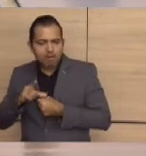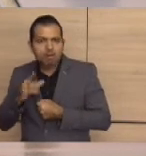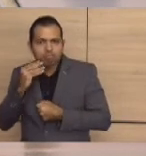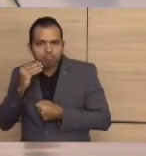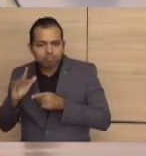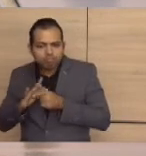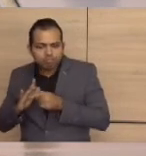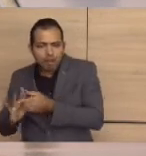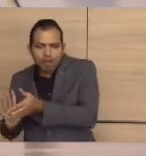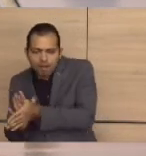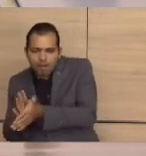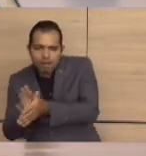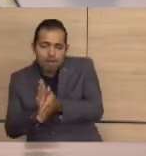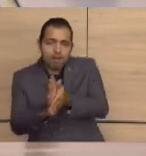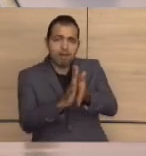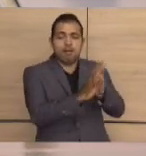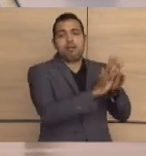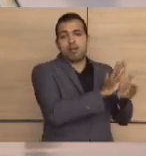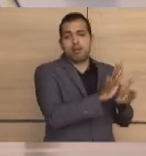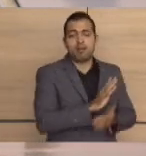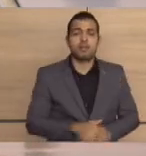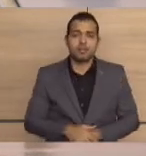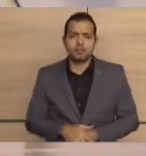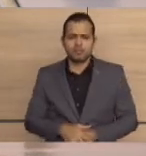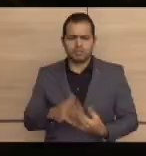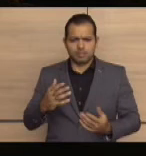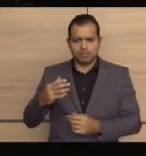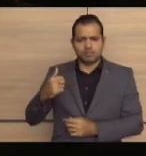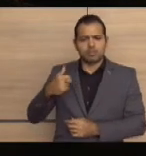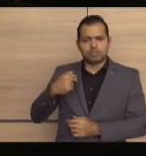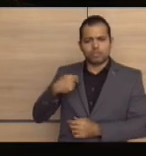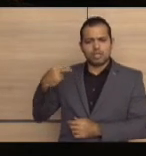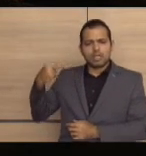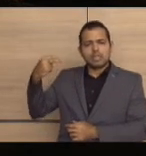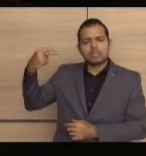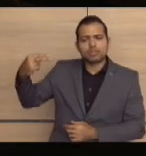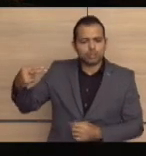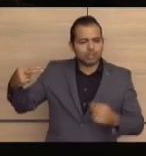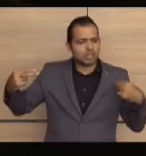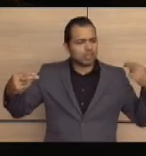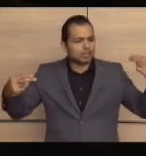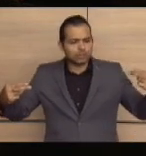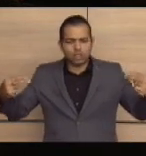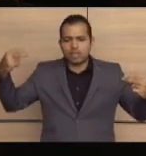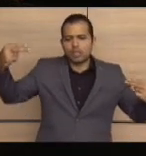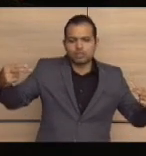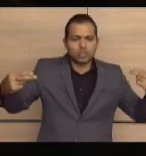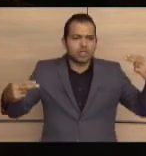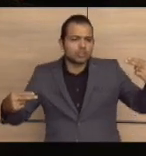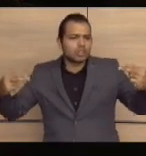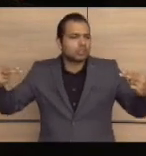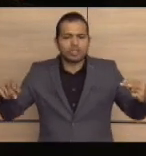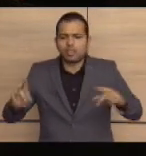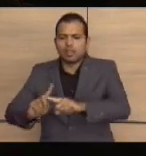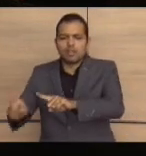historia, sino para contar las historias y una misma historia contada a mil voces? Fue una gran conclusión de